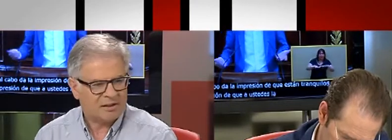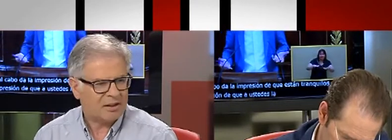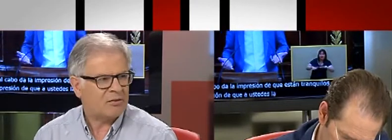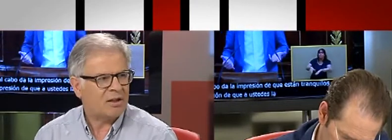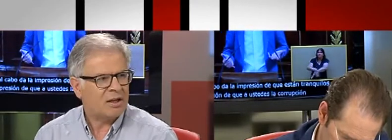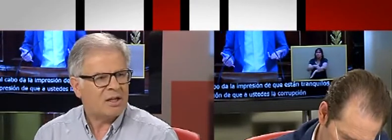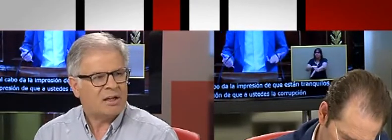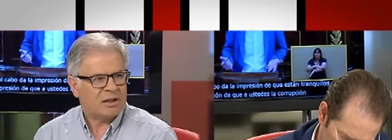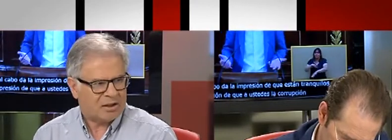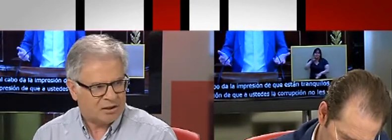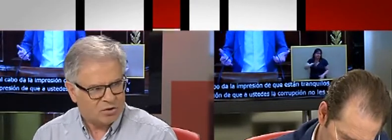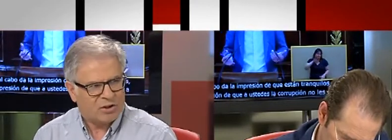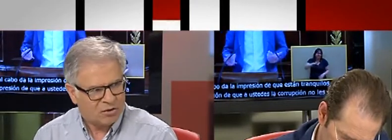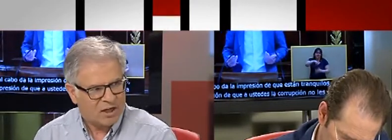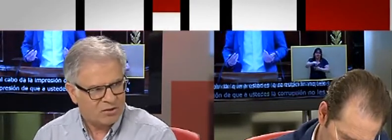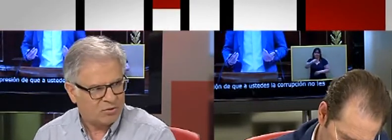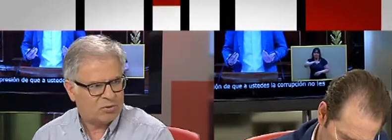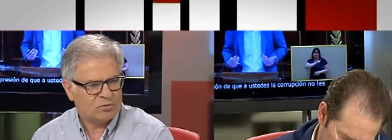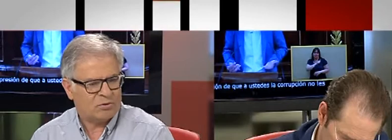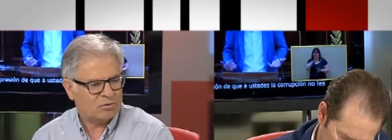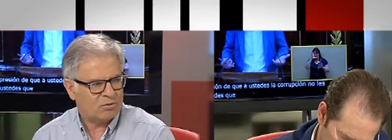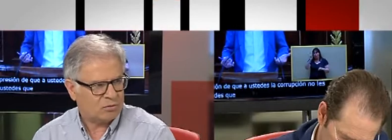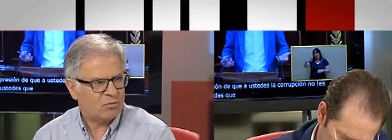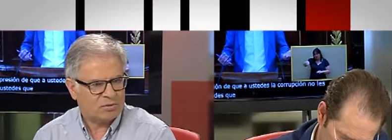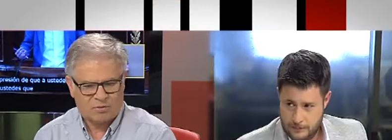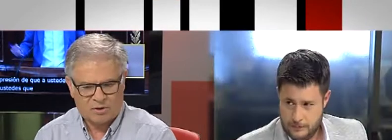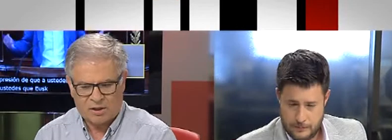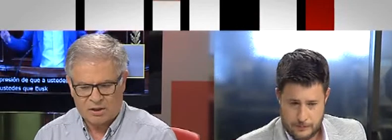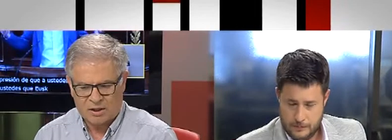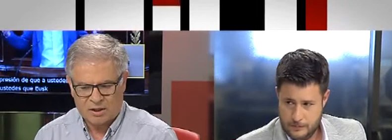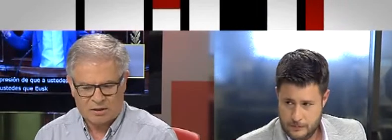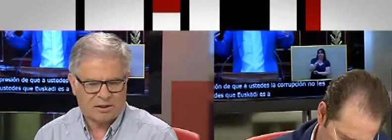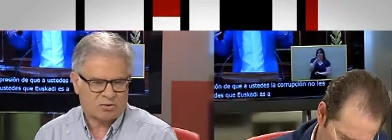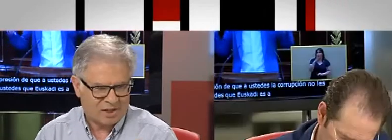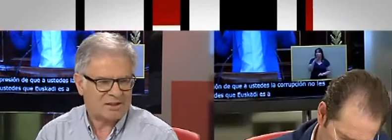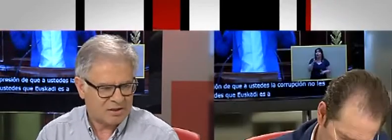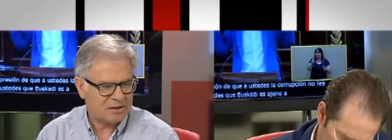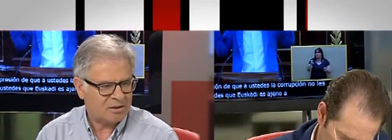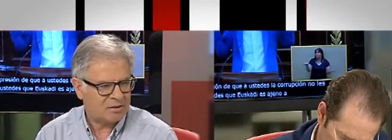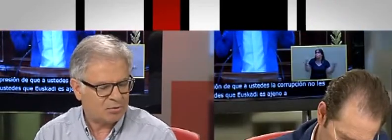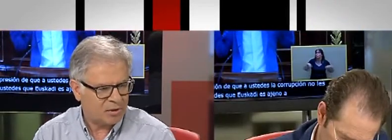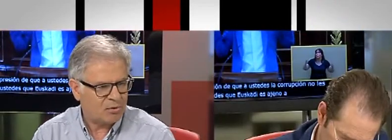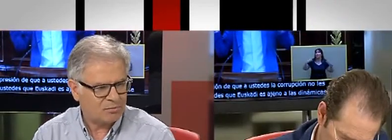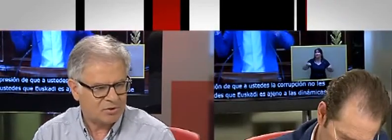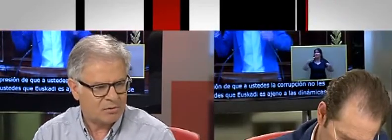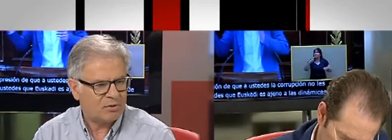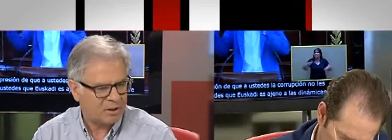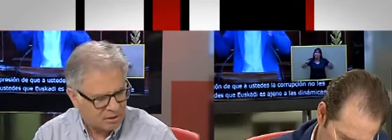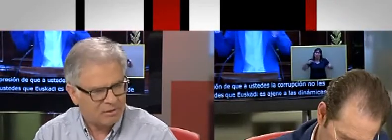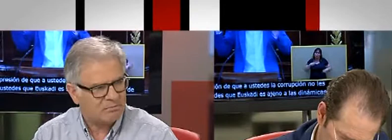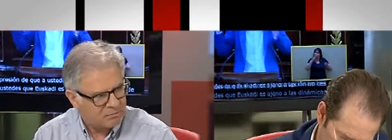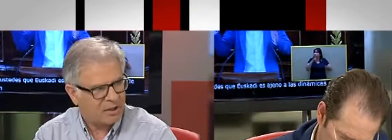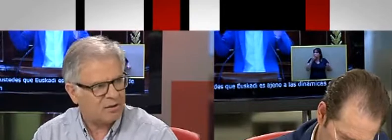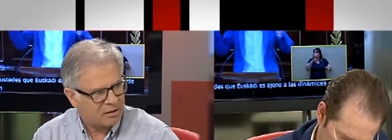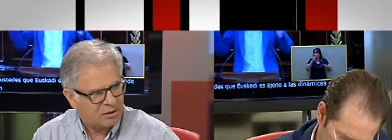excepciones que no único caso donde octubre y que soy a estrategia podemos muchísimo aunque